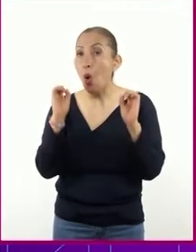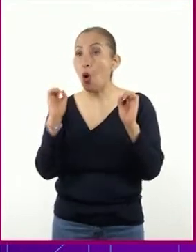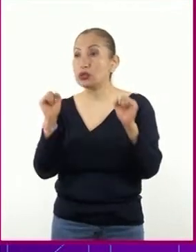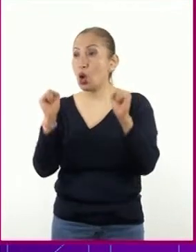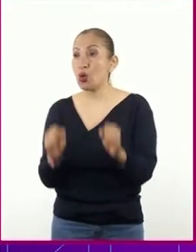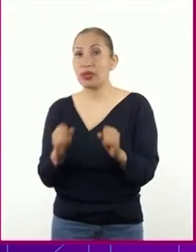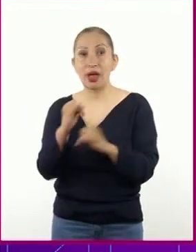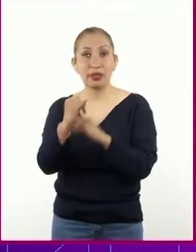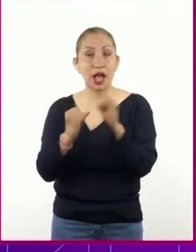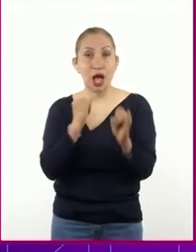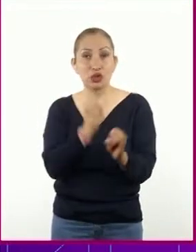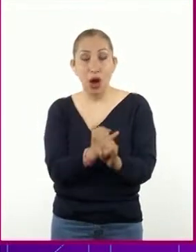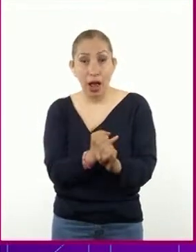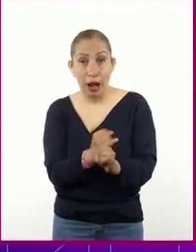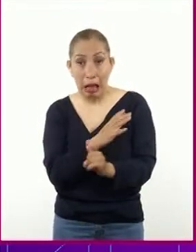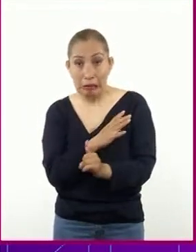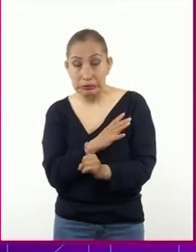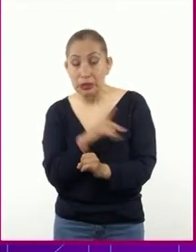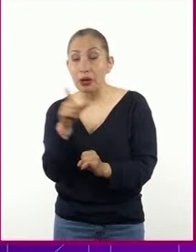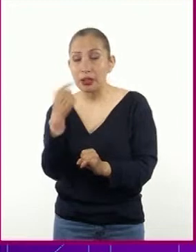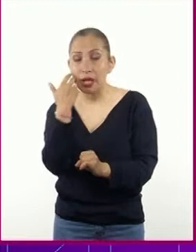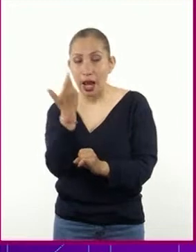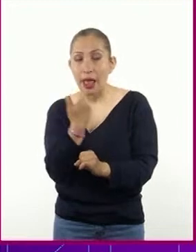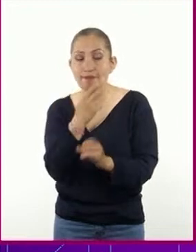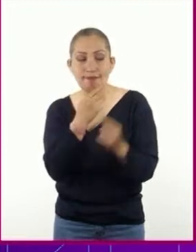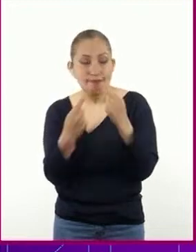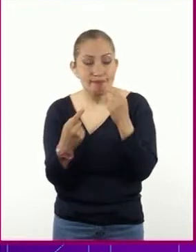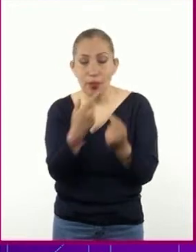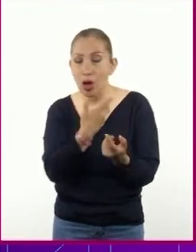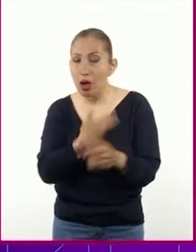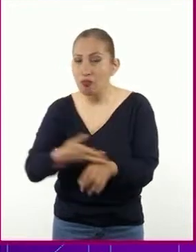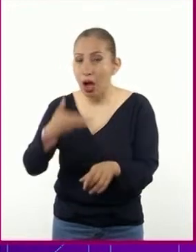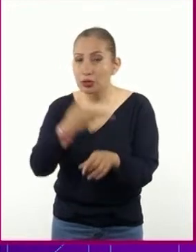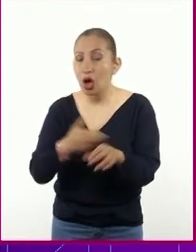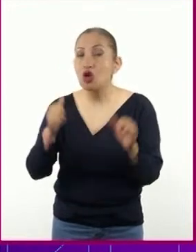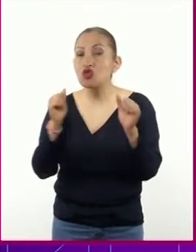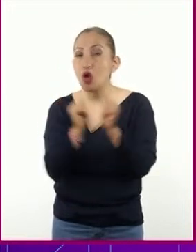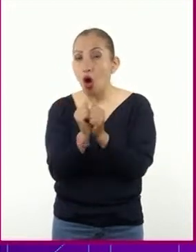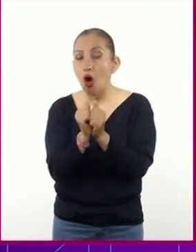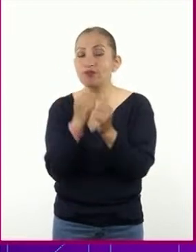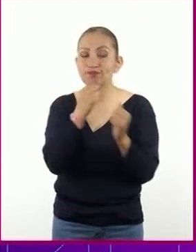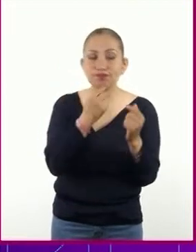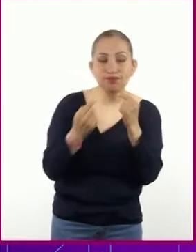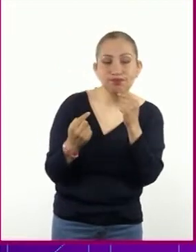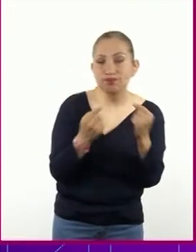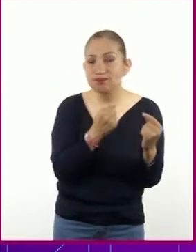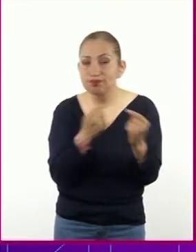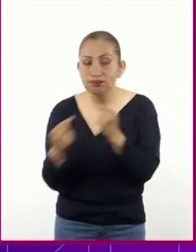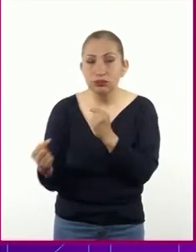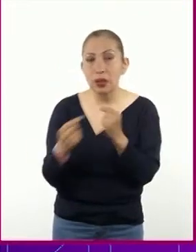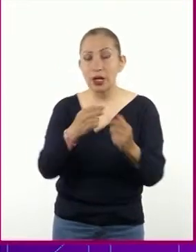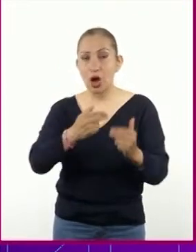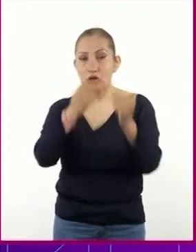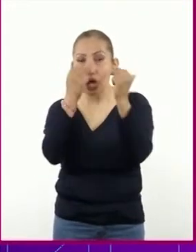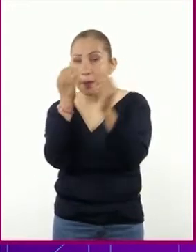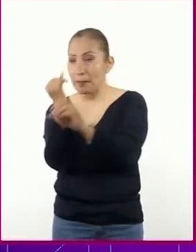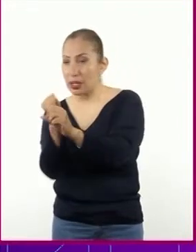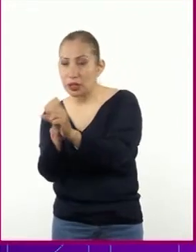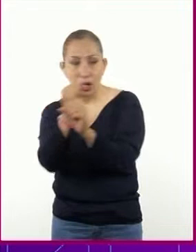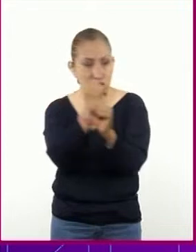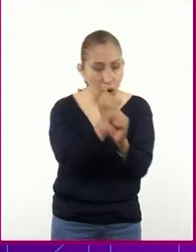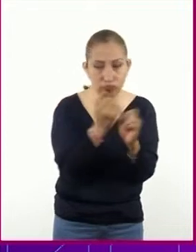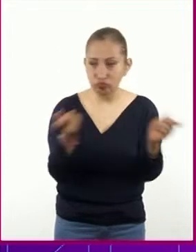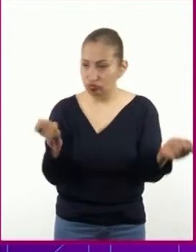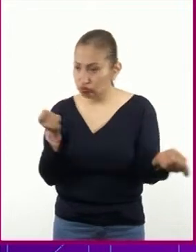seguridad internacionales tratarán de buscarle solución ante todo mediante la negociación, la investigación, la